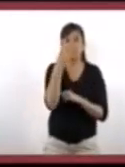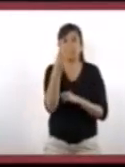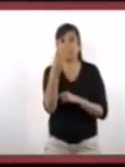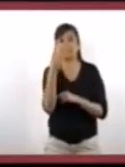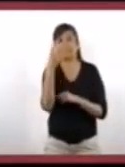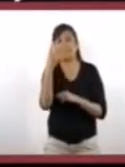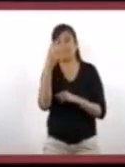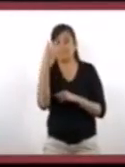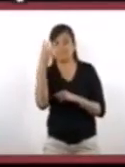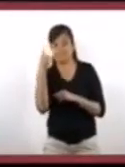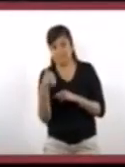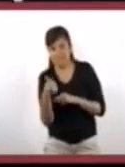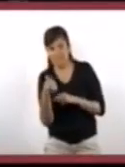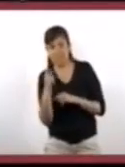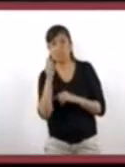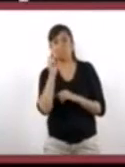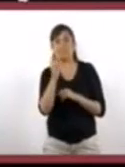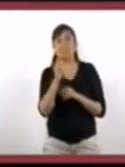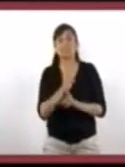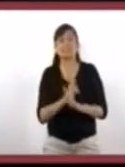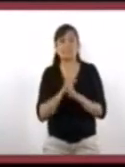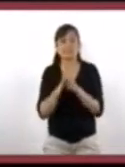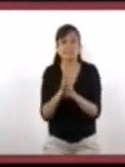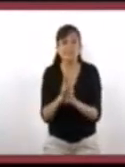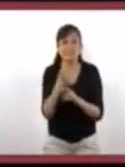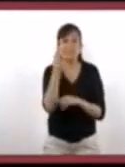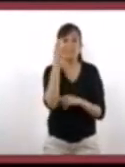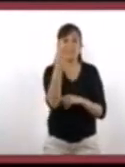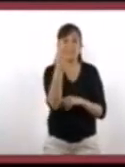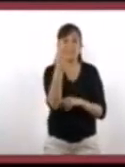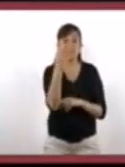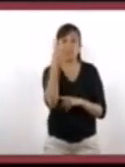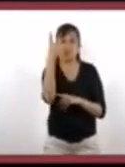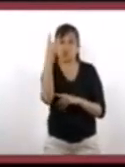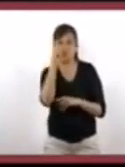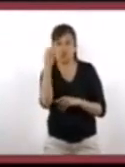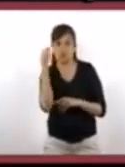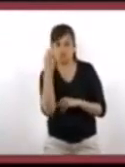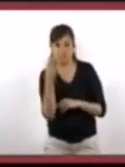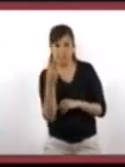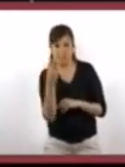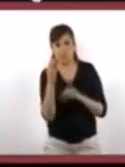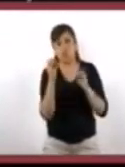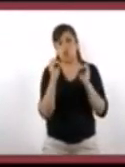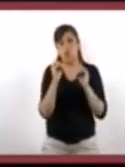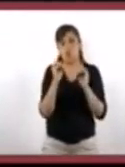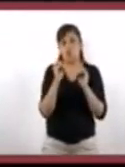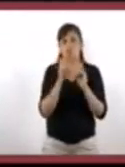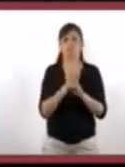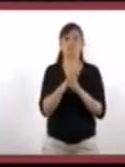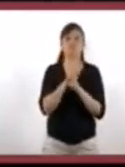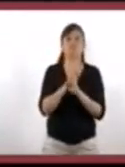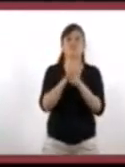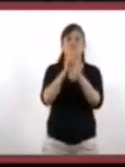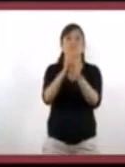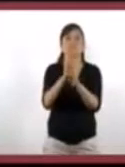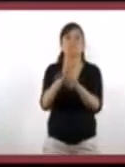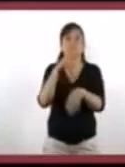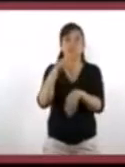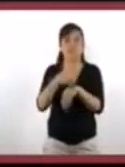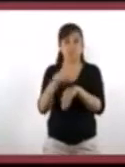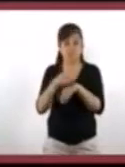3 enteros, 4 sextos, lo que es igual a 3 enteros, 2 tercios. O también en un número